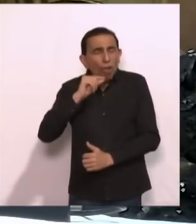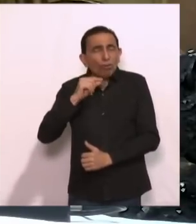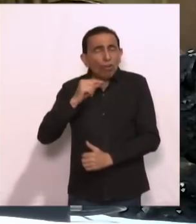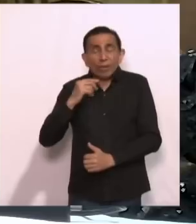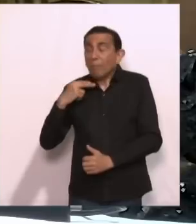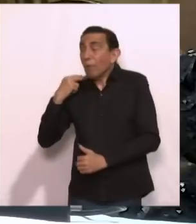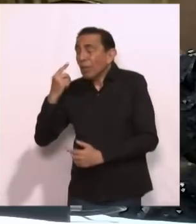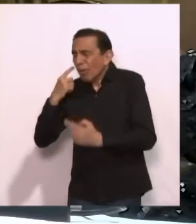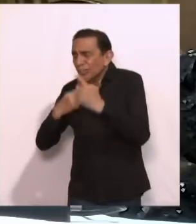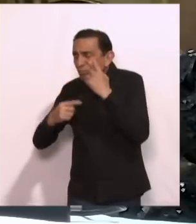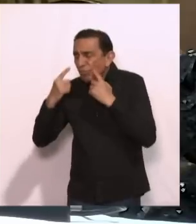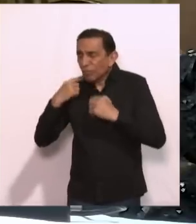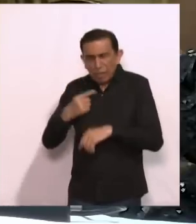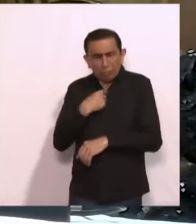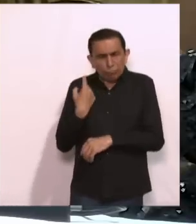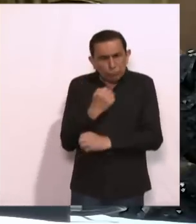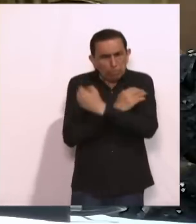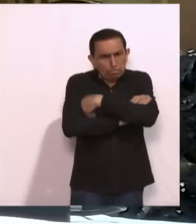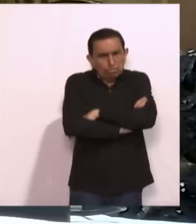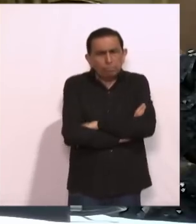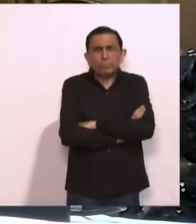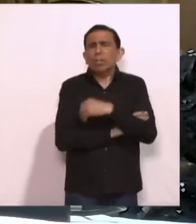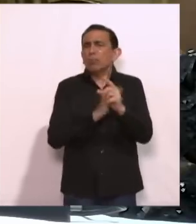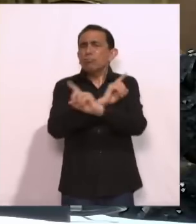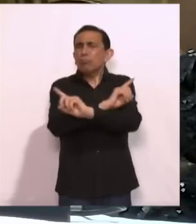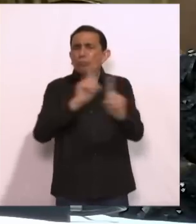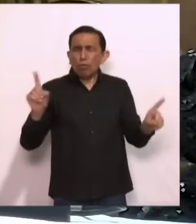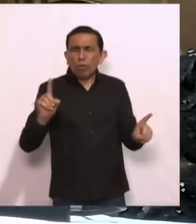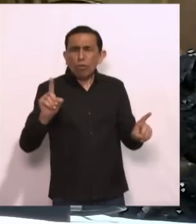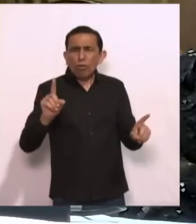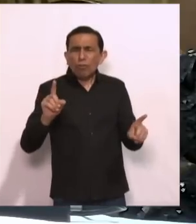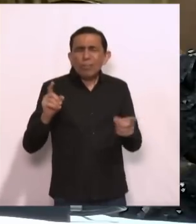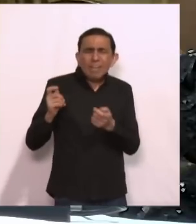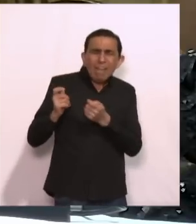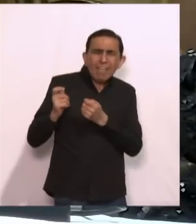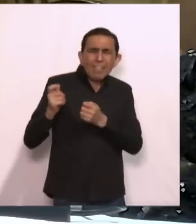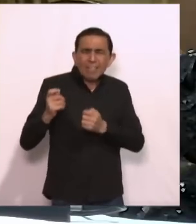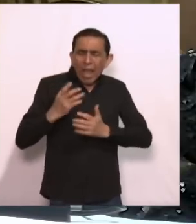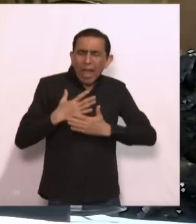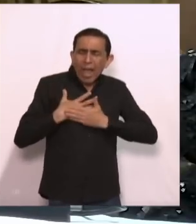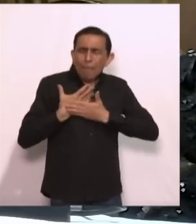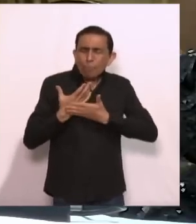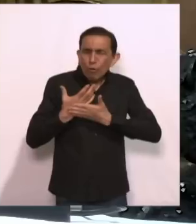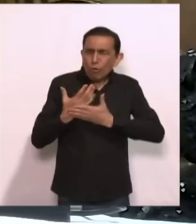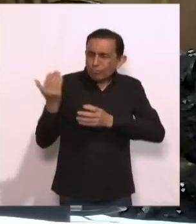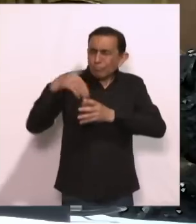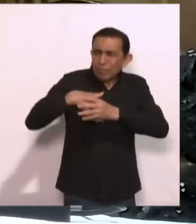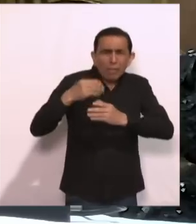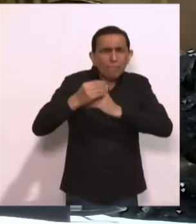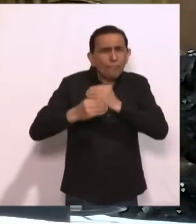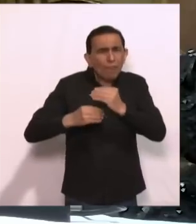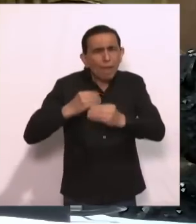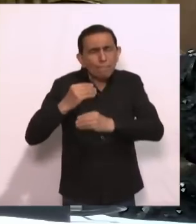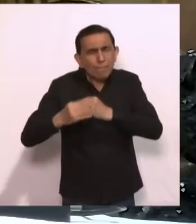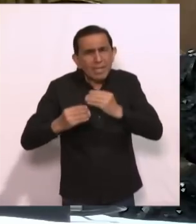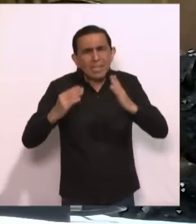que nosotros no nos quedemos de brazos cruzados y tendamos la mano, seamos familia,